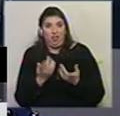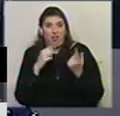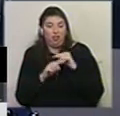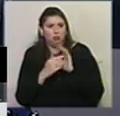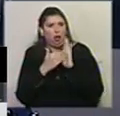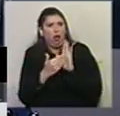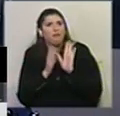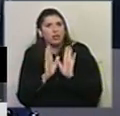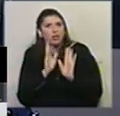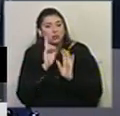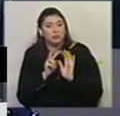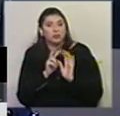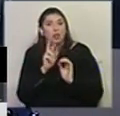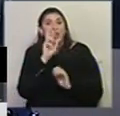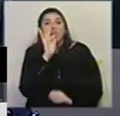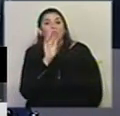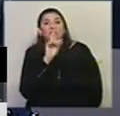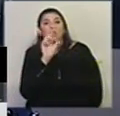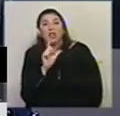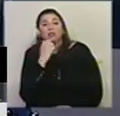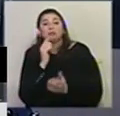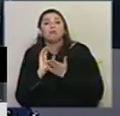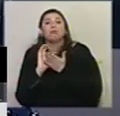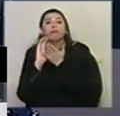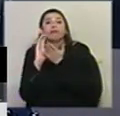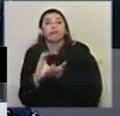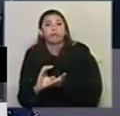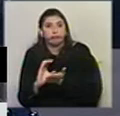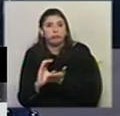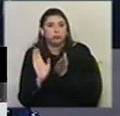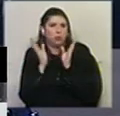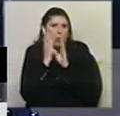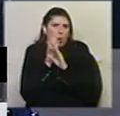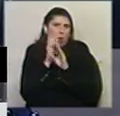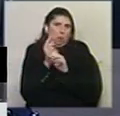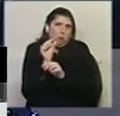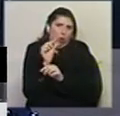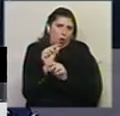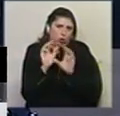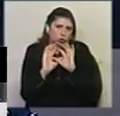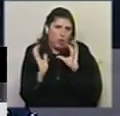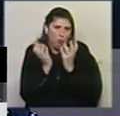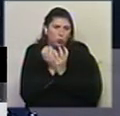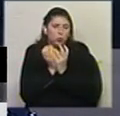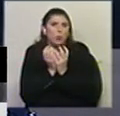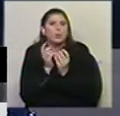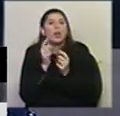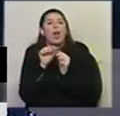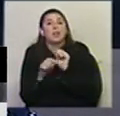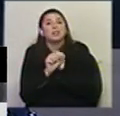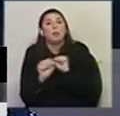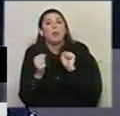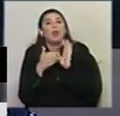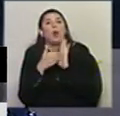fondo a la industria del medicamento le ha hecho el aporte que no hay muchos lugares en el mundo, que yo diría que hay pocos, donde se puede comprobar